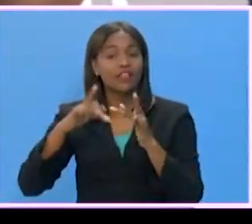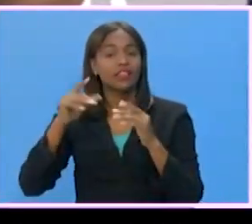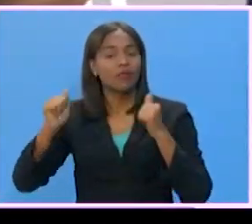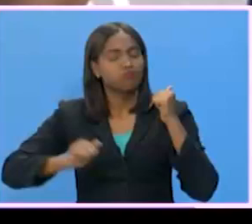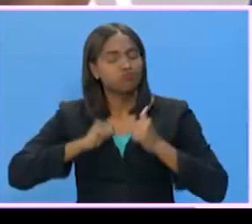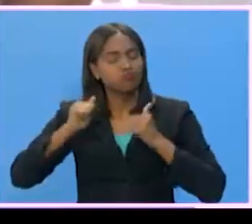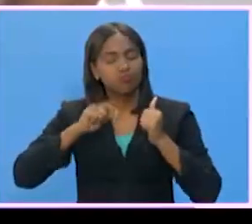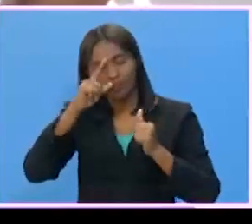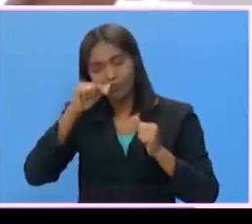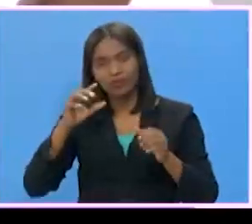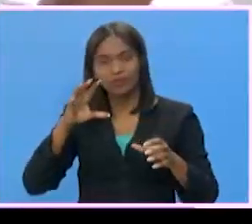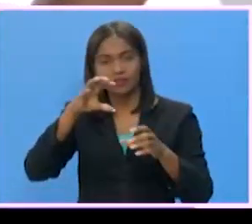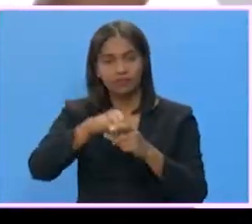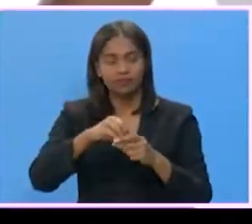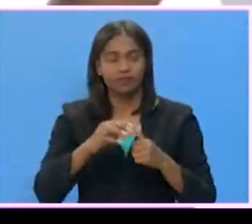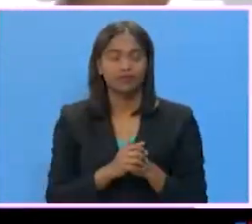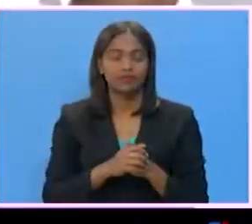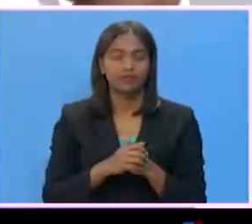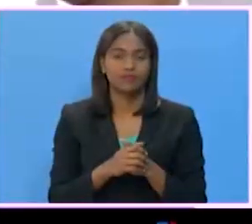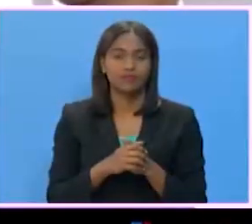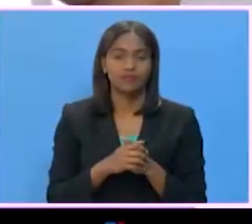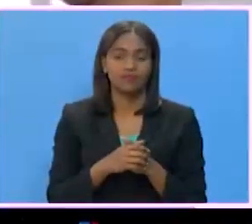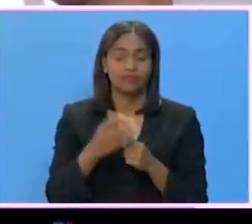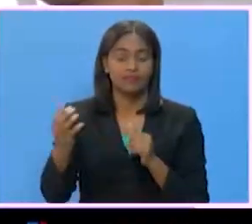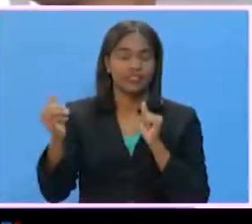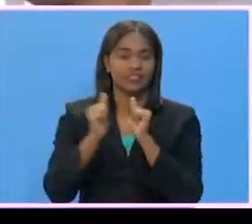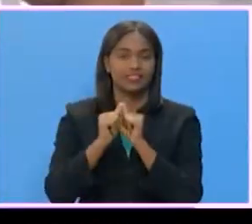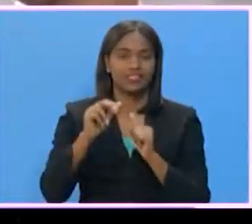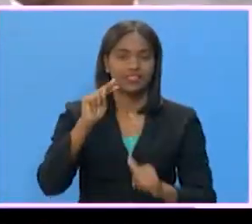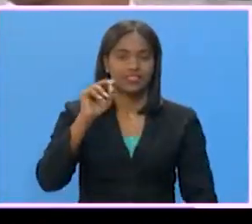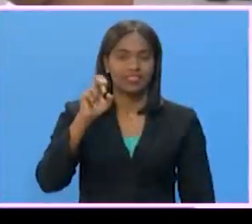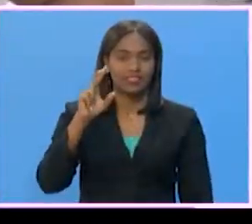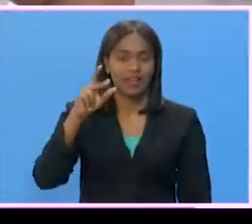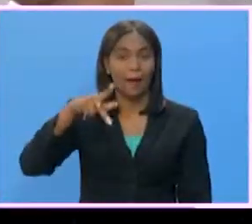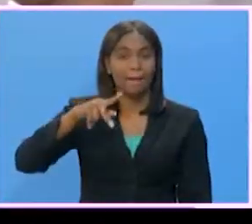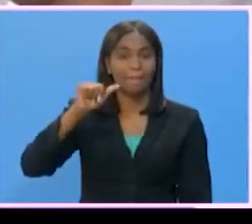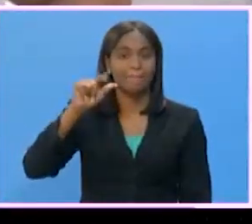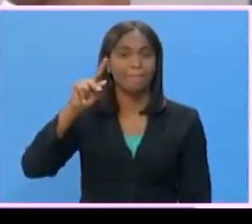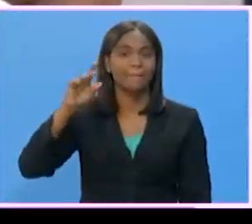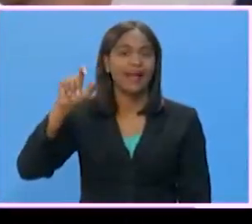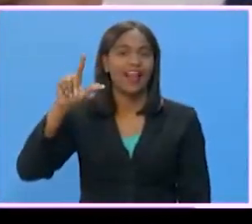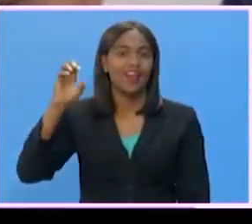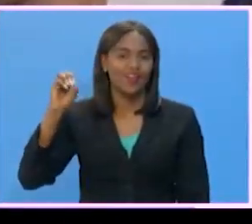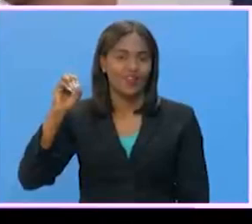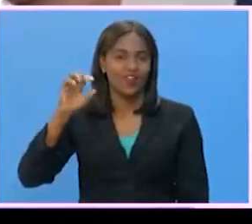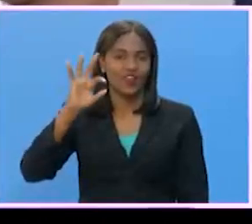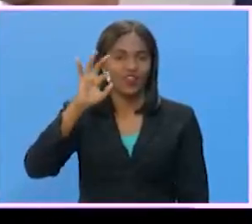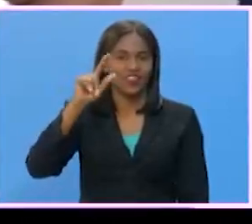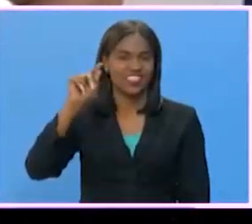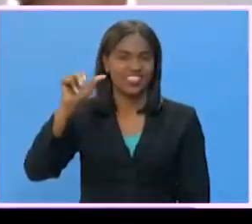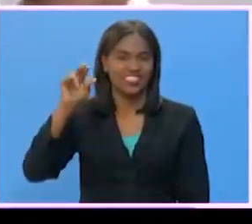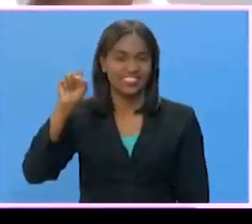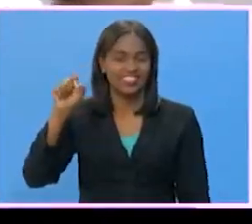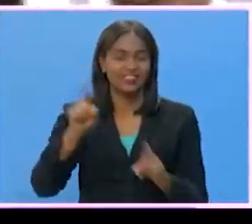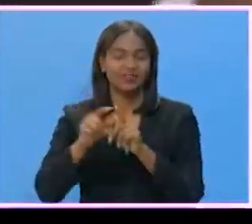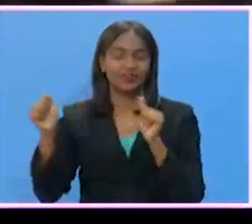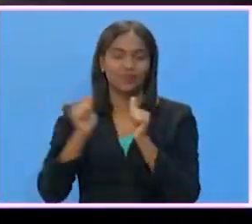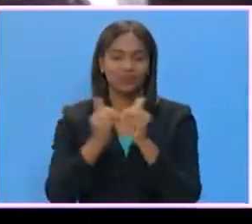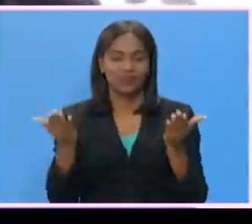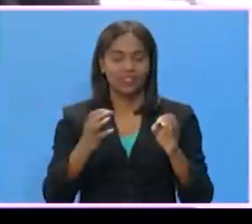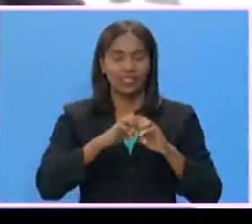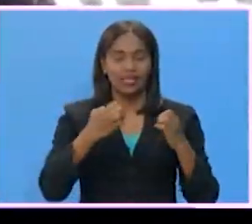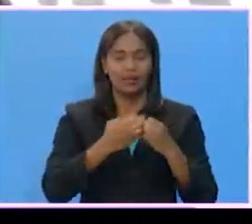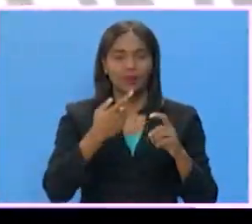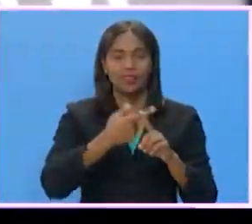duro para que estén ahí. César Rosario, y que ya hay Papalo, el matador. Papalo Fitness, también le dicen, participando aquí con el conjunto de los Leones de